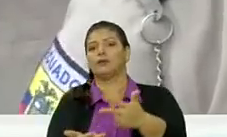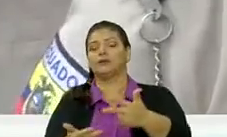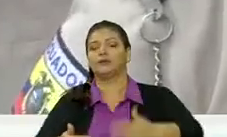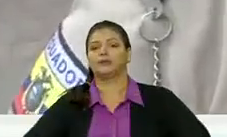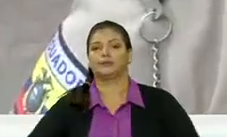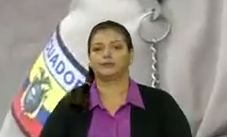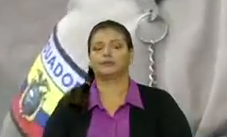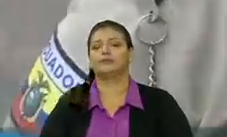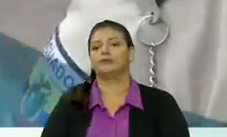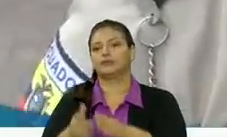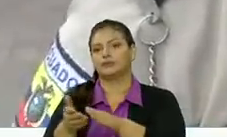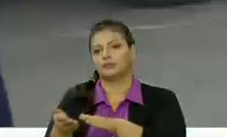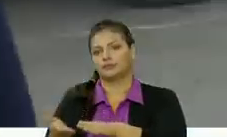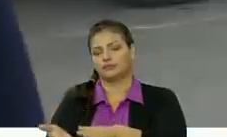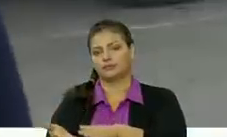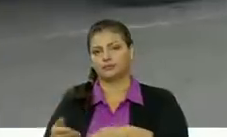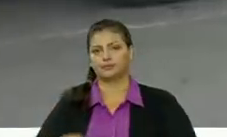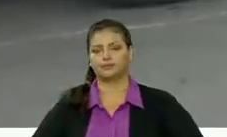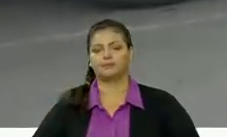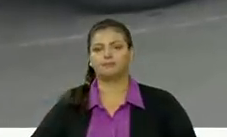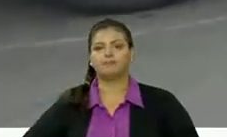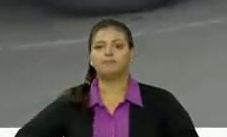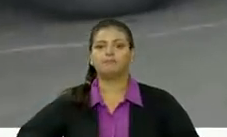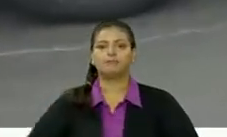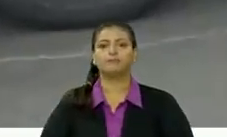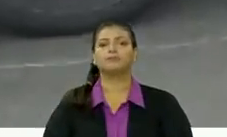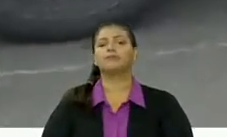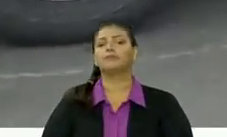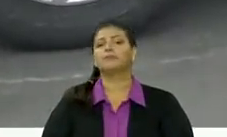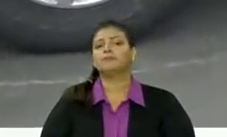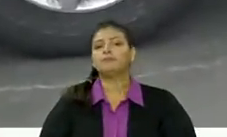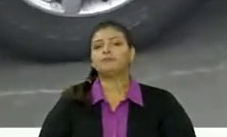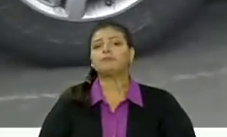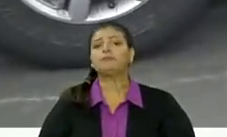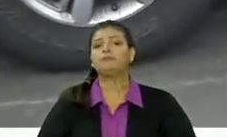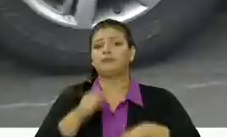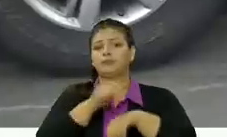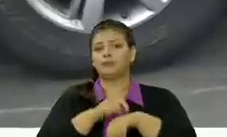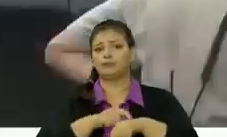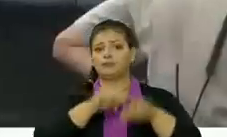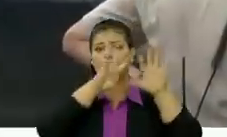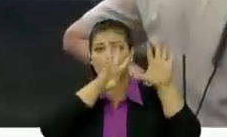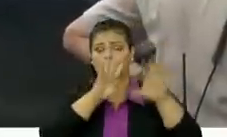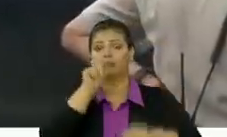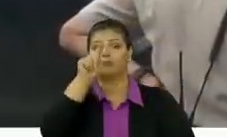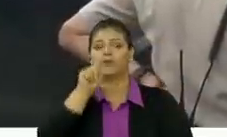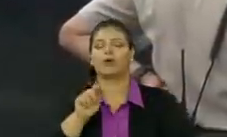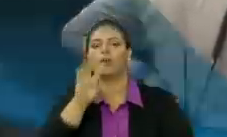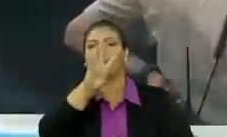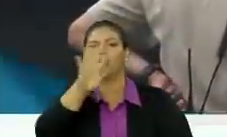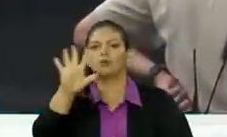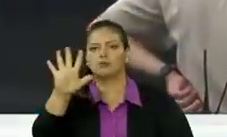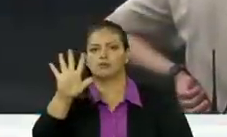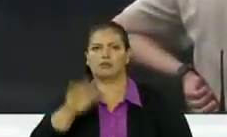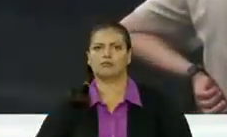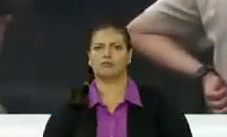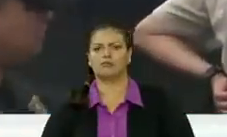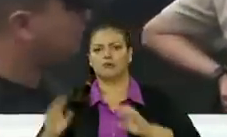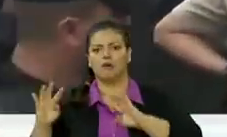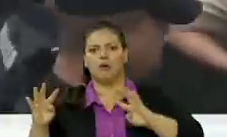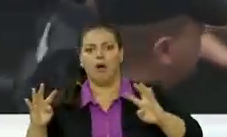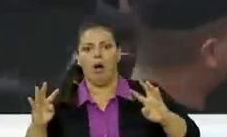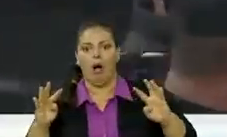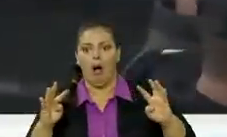avalizó el respectivo levantamiento de cadáver. Eran las 9:45 de la mañana y la gente se aglomeró en la avenida Universitaria y calle Che